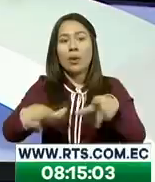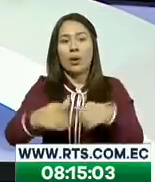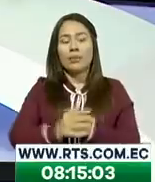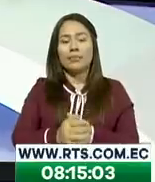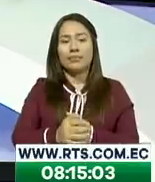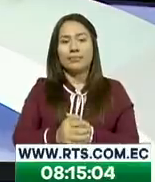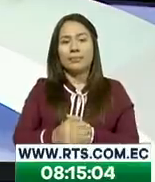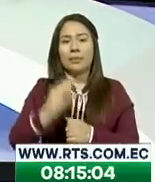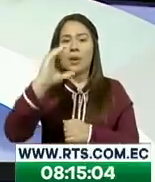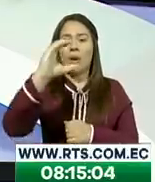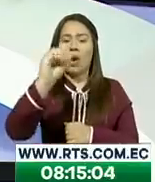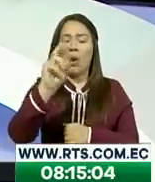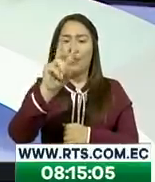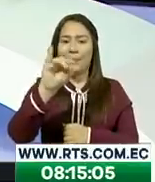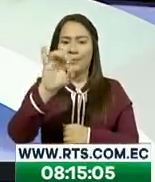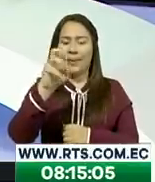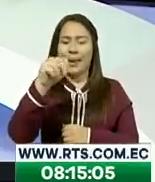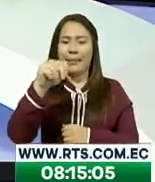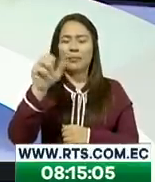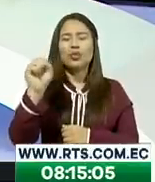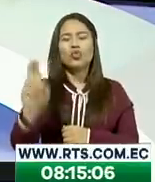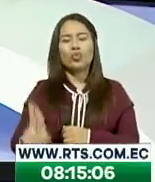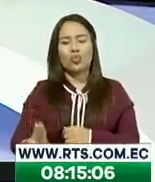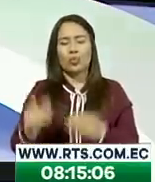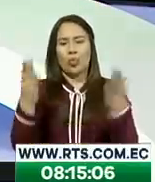de La Cobien, al sur de Guayaquil.